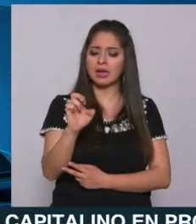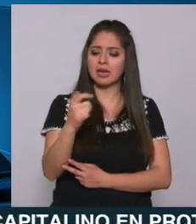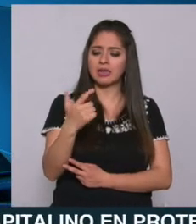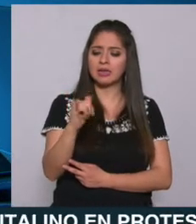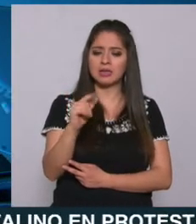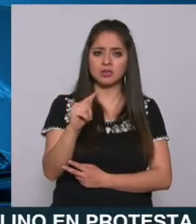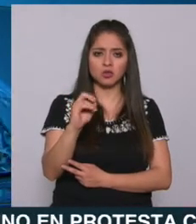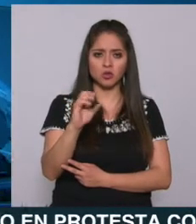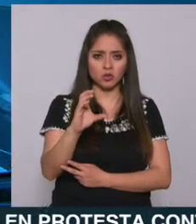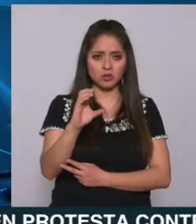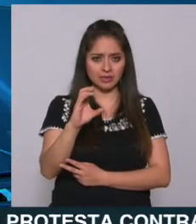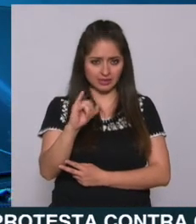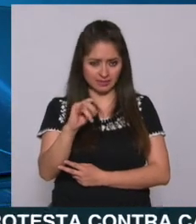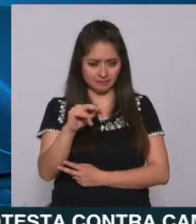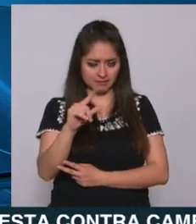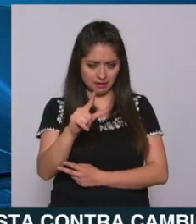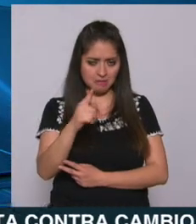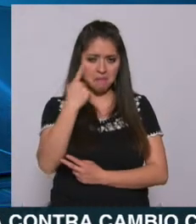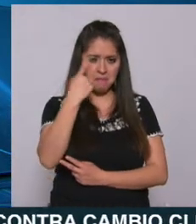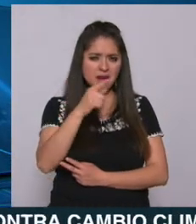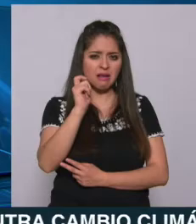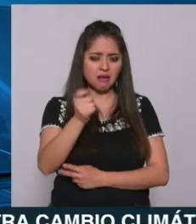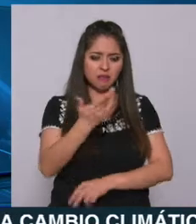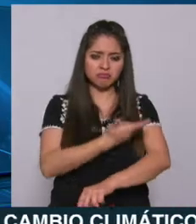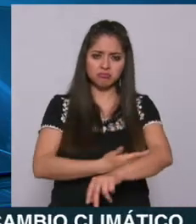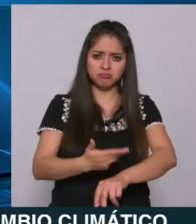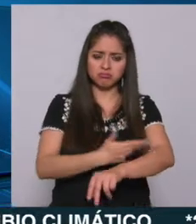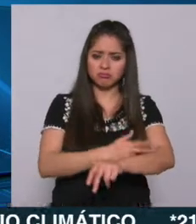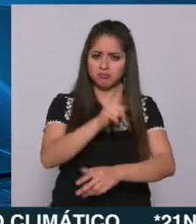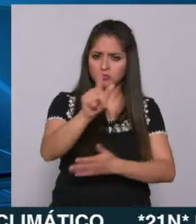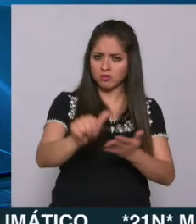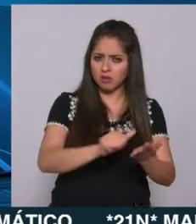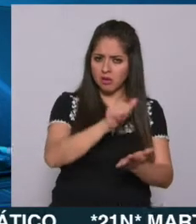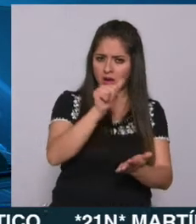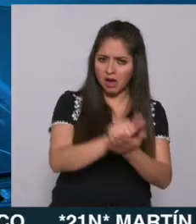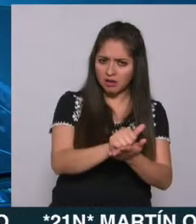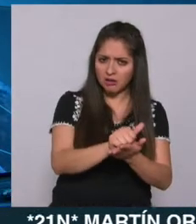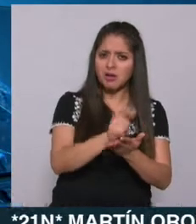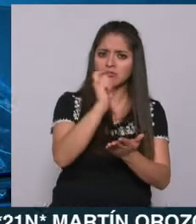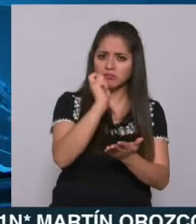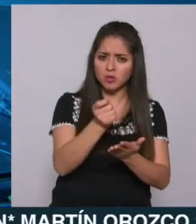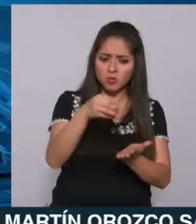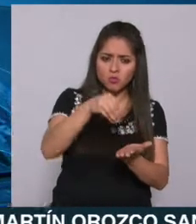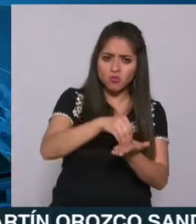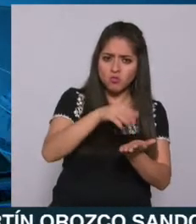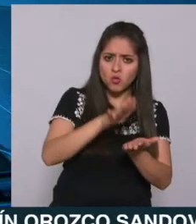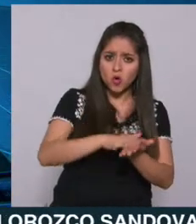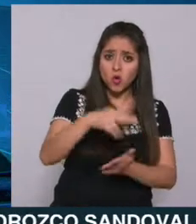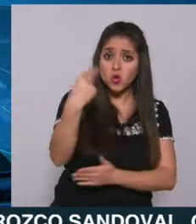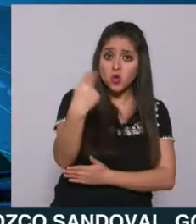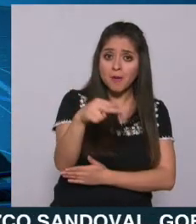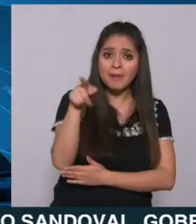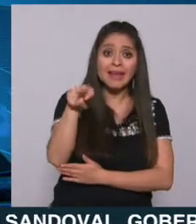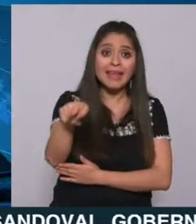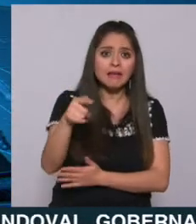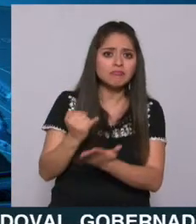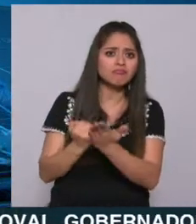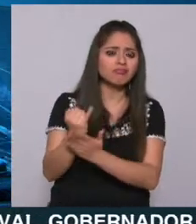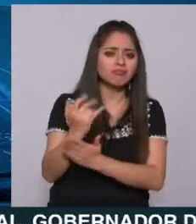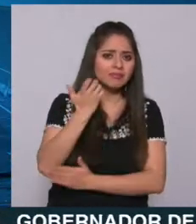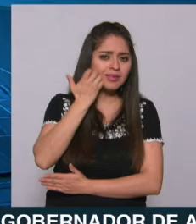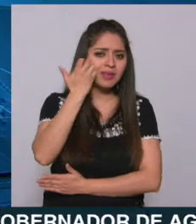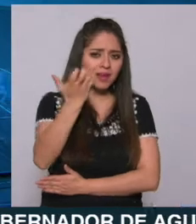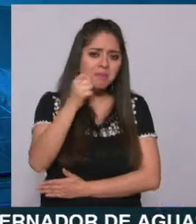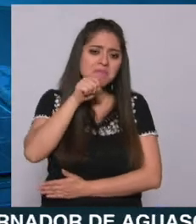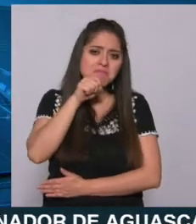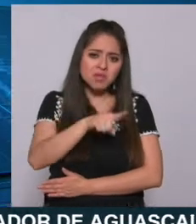acompañar a su hija a tramitar un acta en el que aparezca el nombre que ella quiere que aparezca, así como el